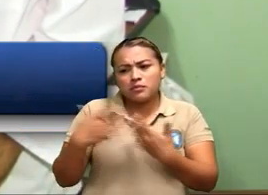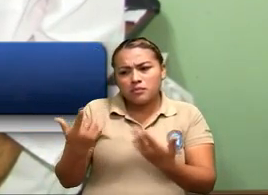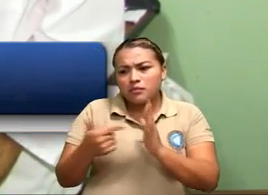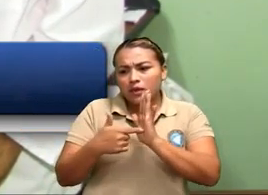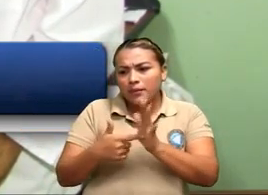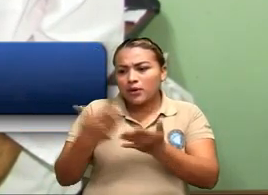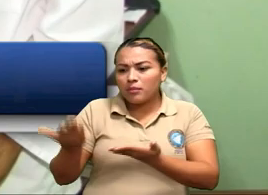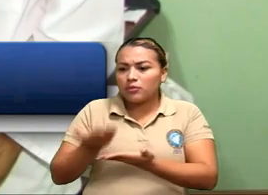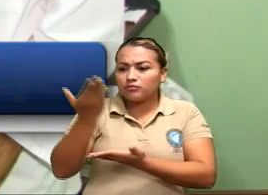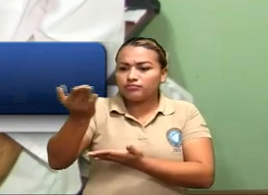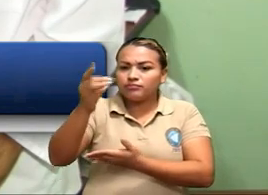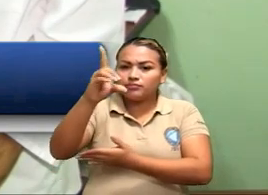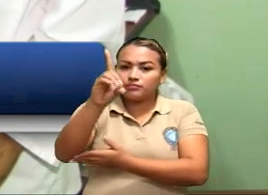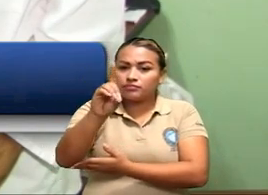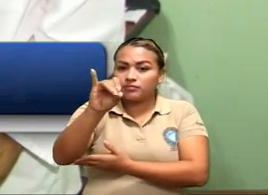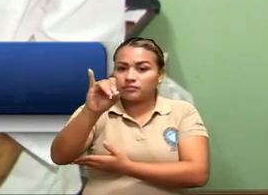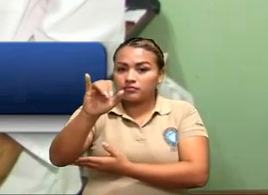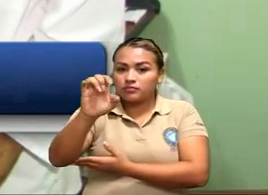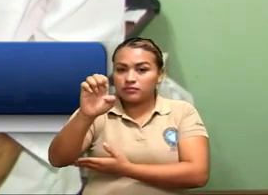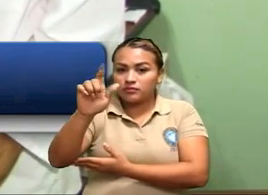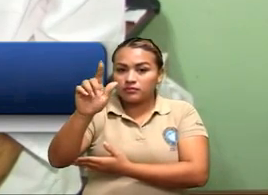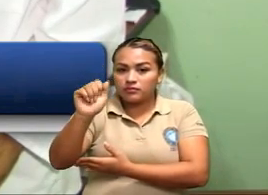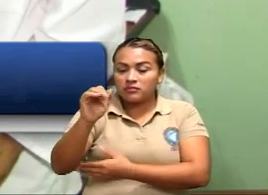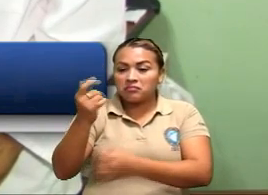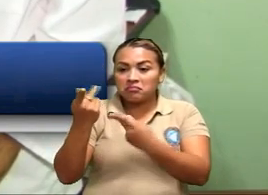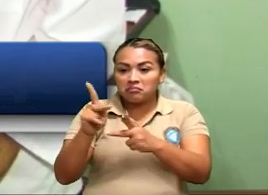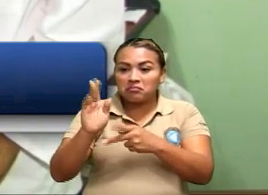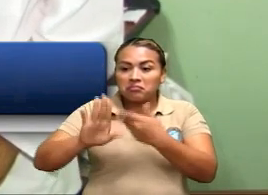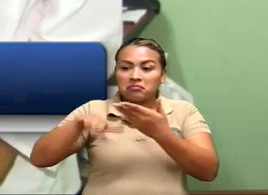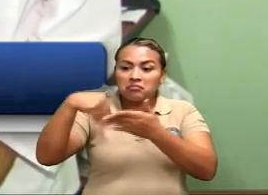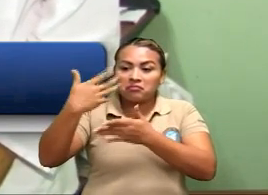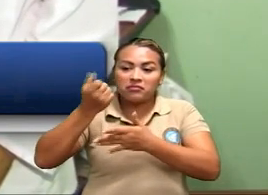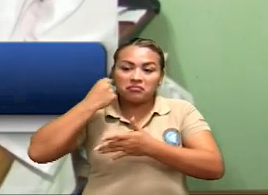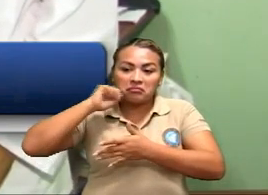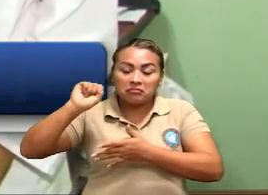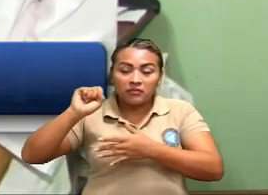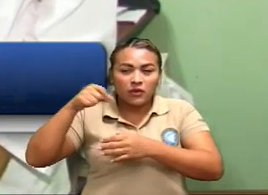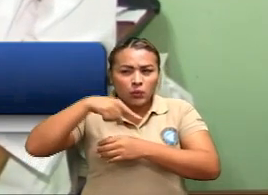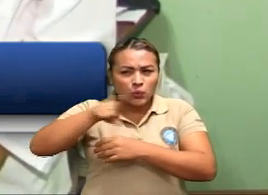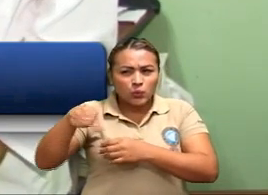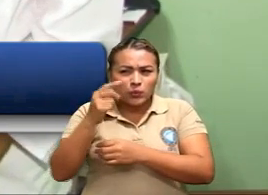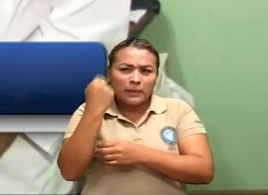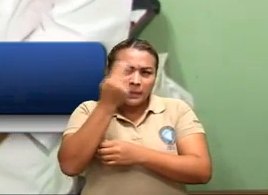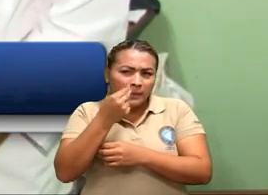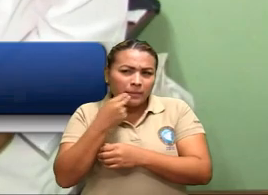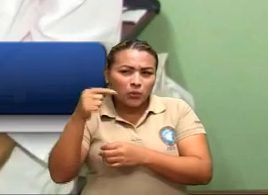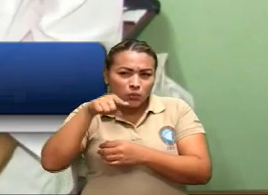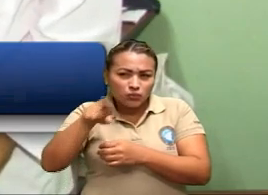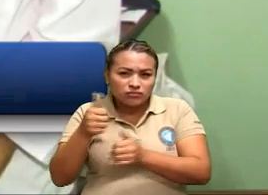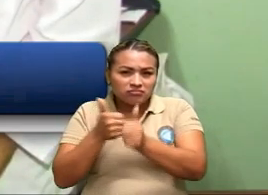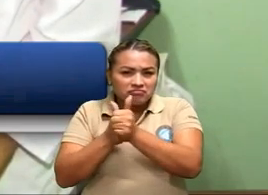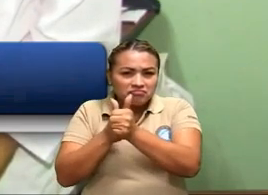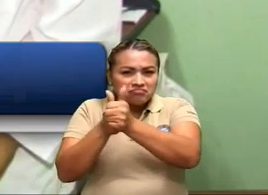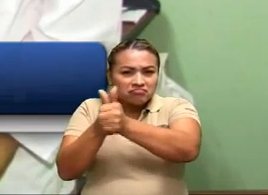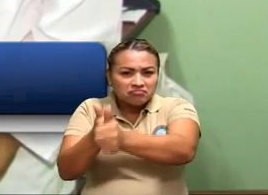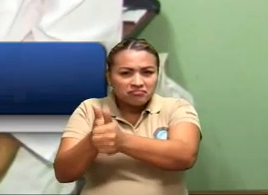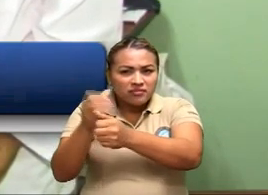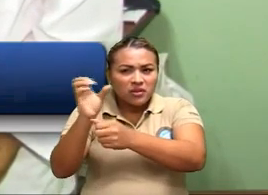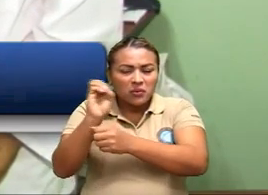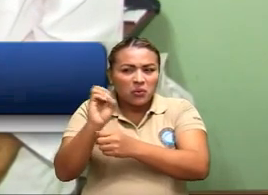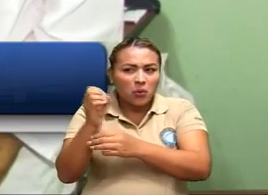¿verdad? Pero después se desaparece. Ustedes dan seguimiento a ese tipo de pacientes que vino